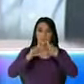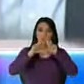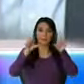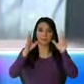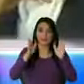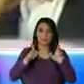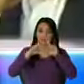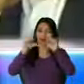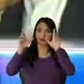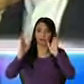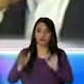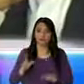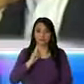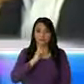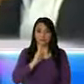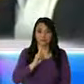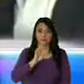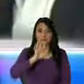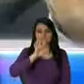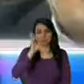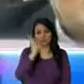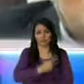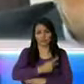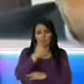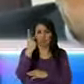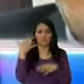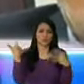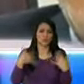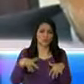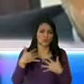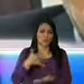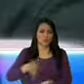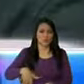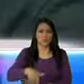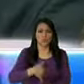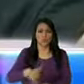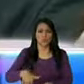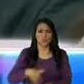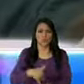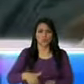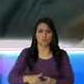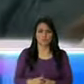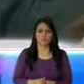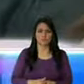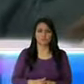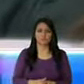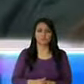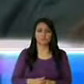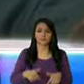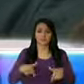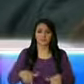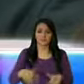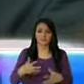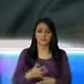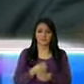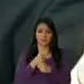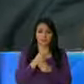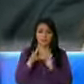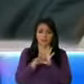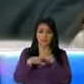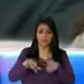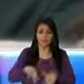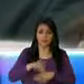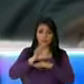que estas 48 horas han sido un mar de dudas. La estabilidad y seguridad jurídica en el